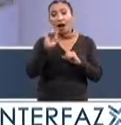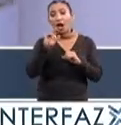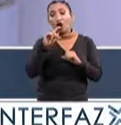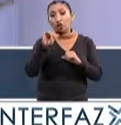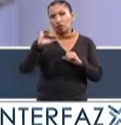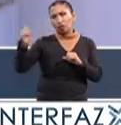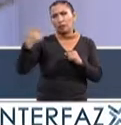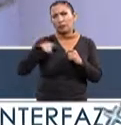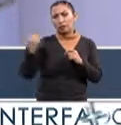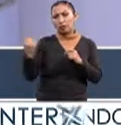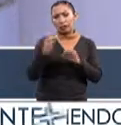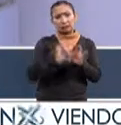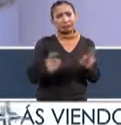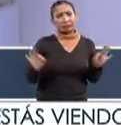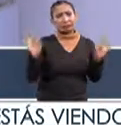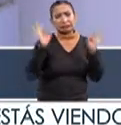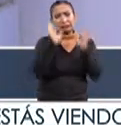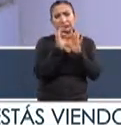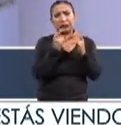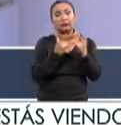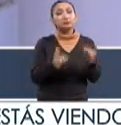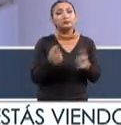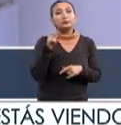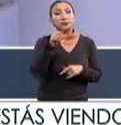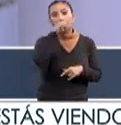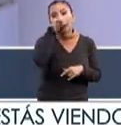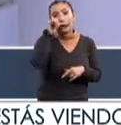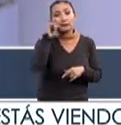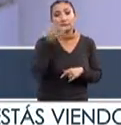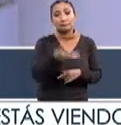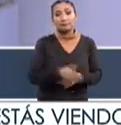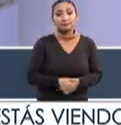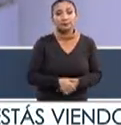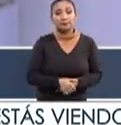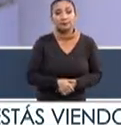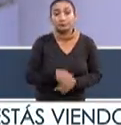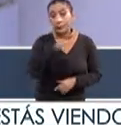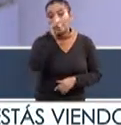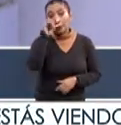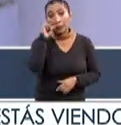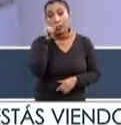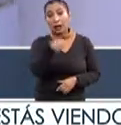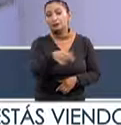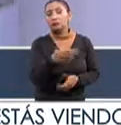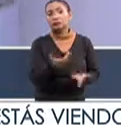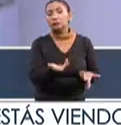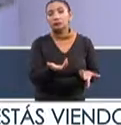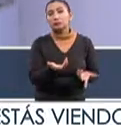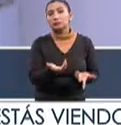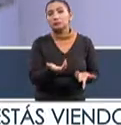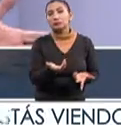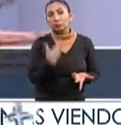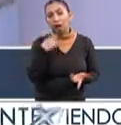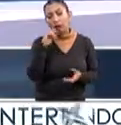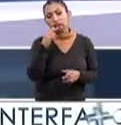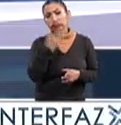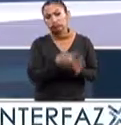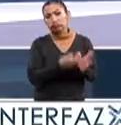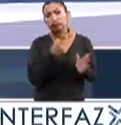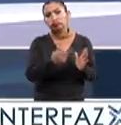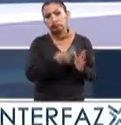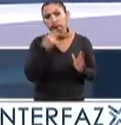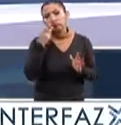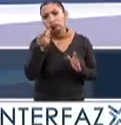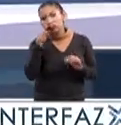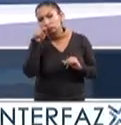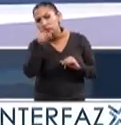y otro personaje que es central en la historia de México, que es Benito Juárez. Claro. Benito Juárez lo hemos mantenido mucho